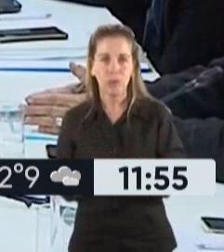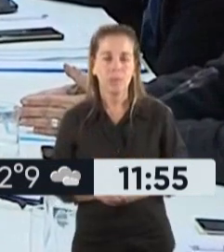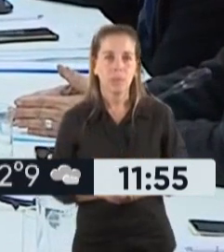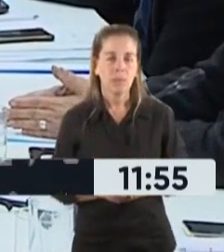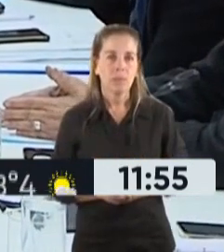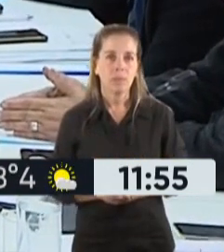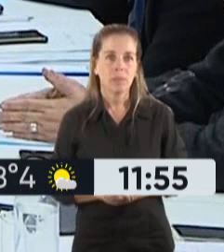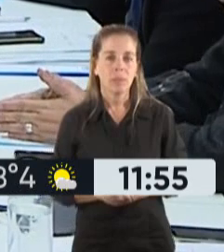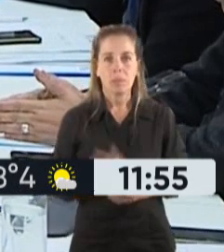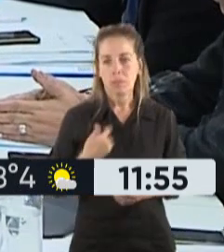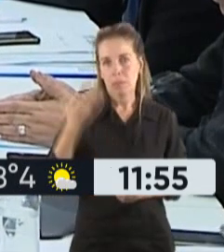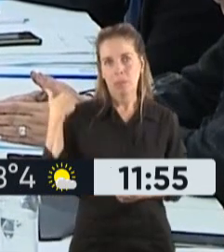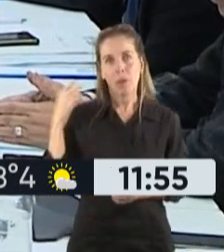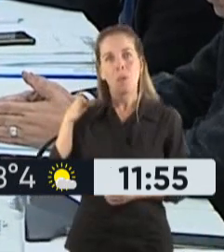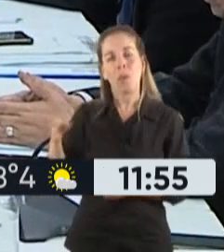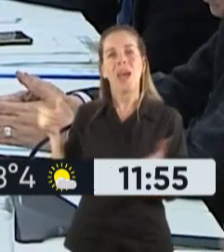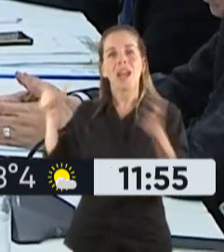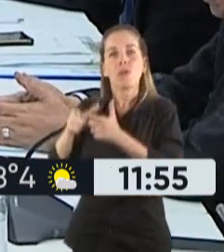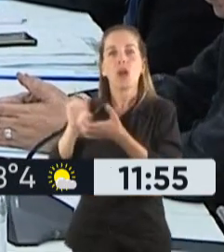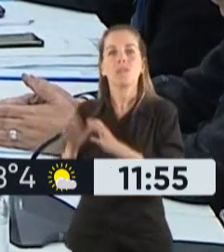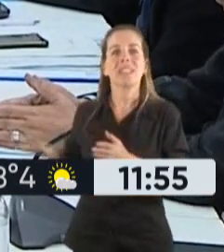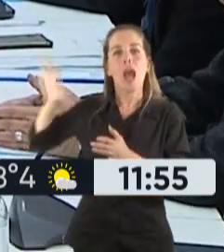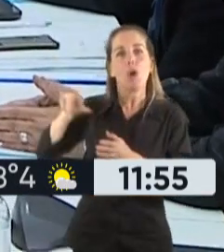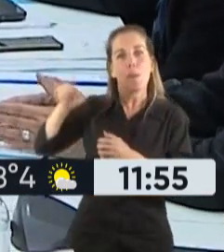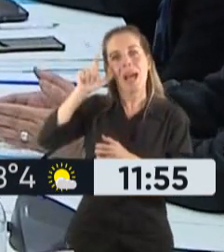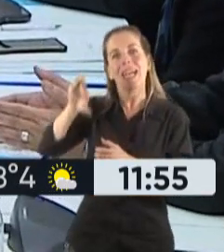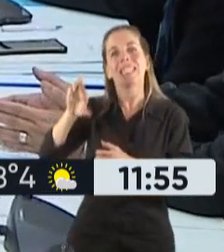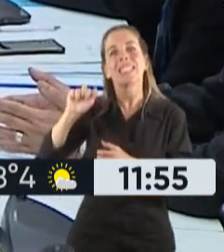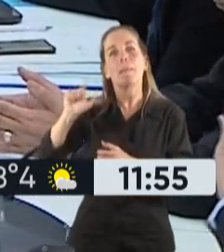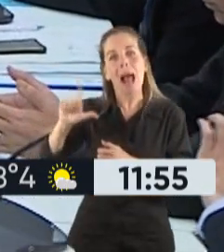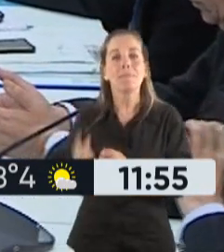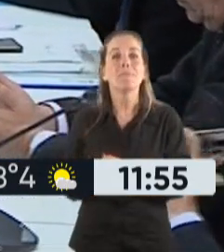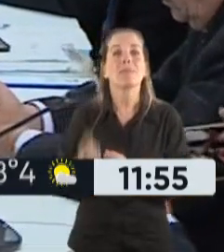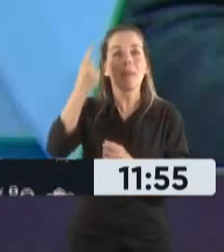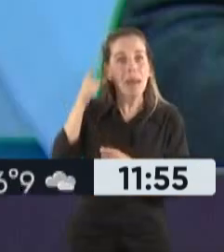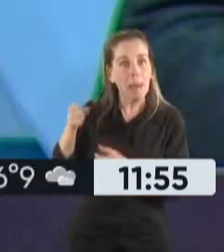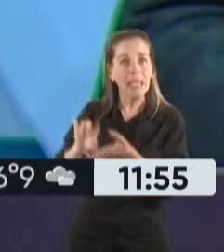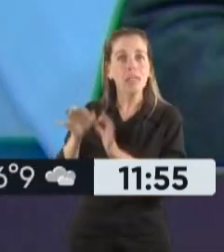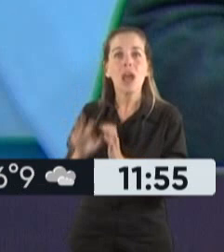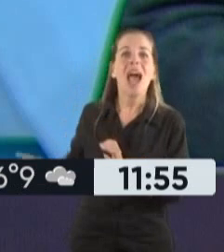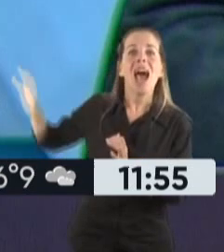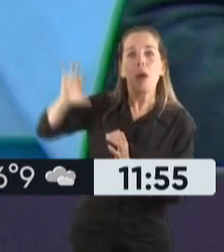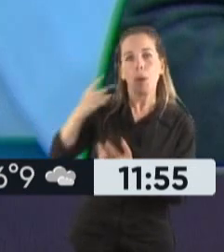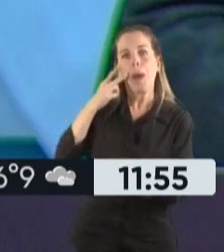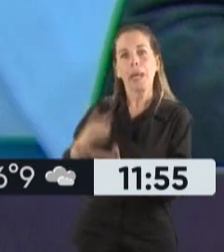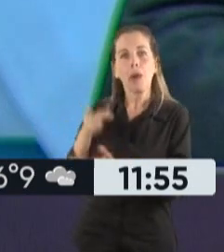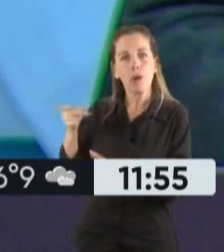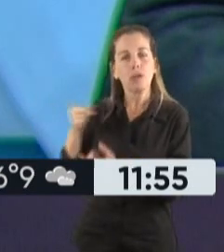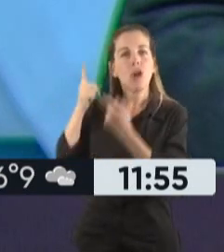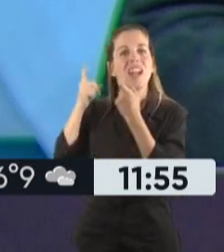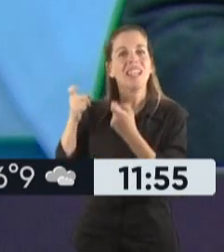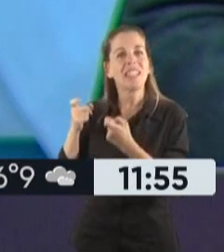Vengo de una reunión de CEPAL, Unión Europea, donde por primera vez la Unión Europea reconoció la